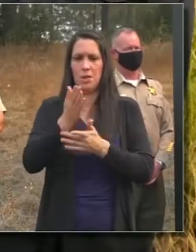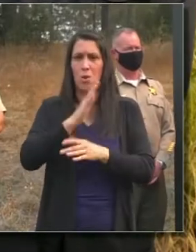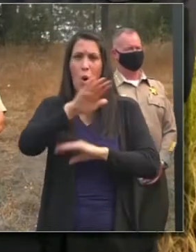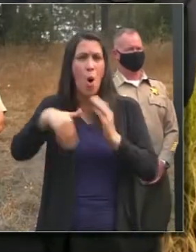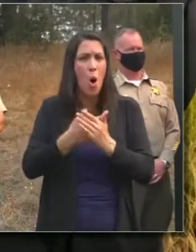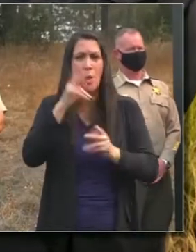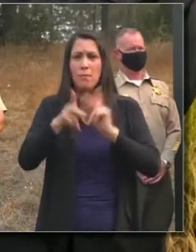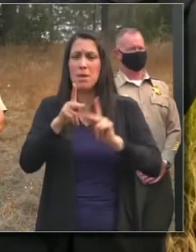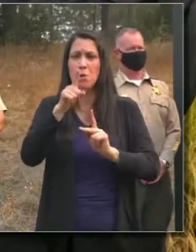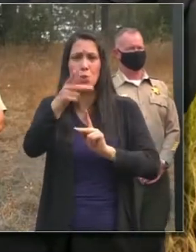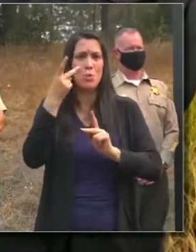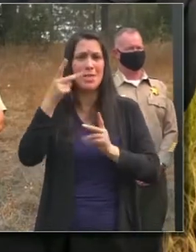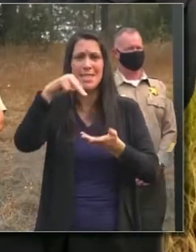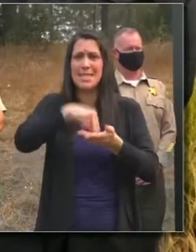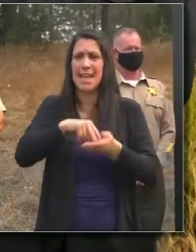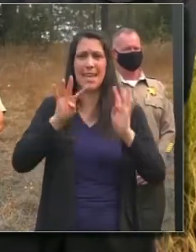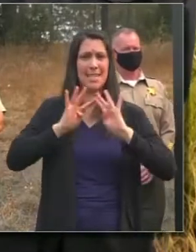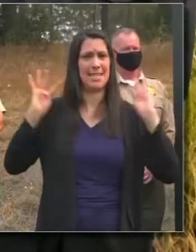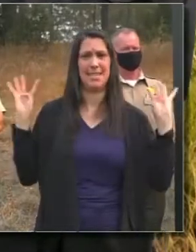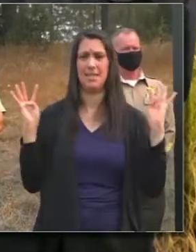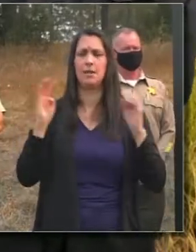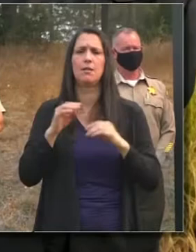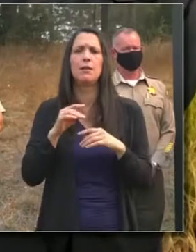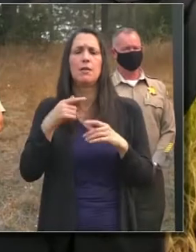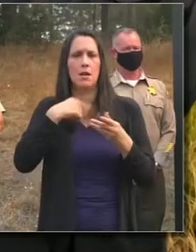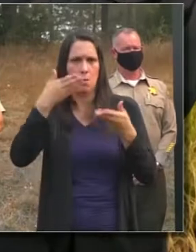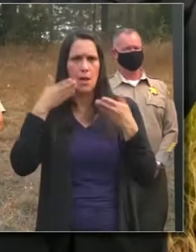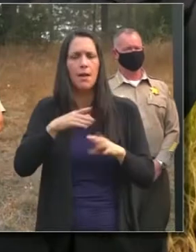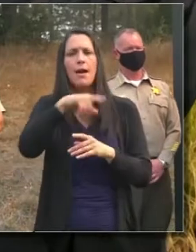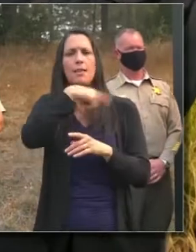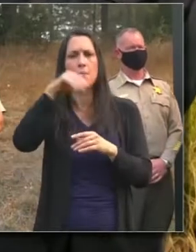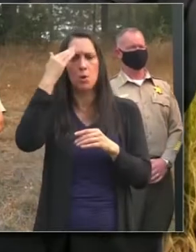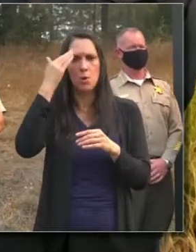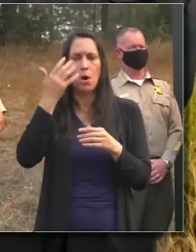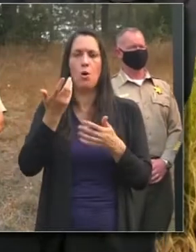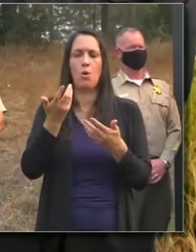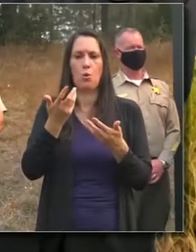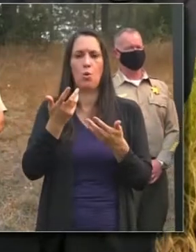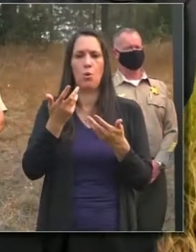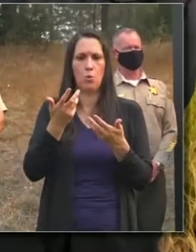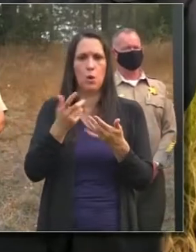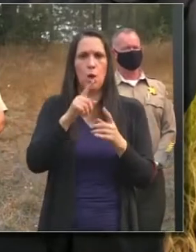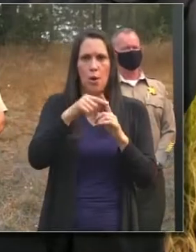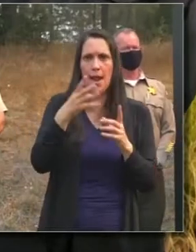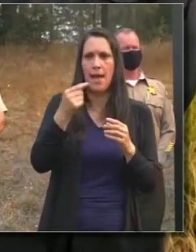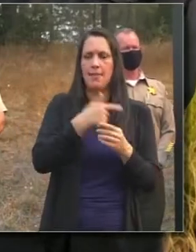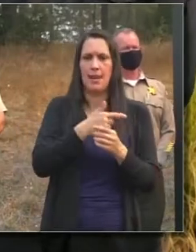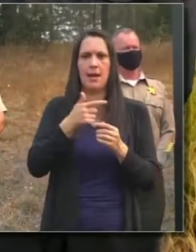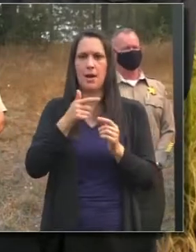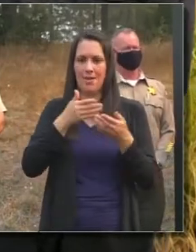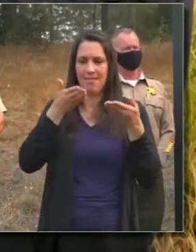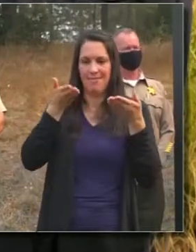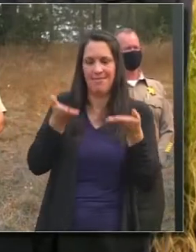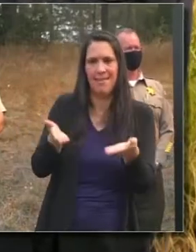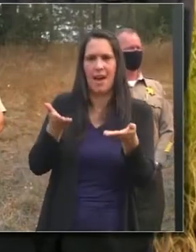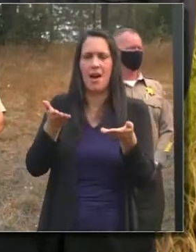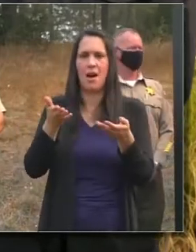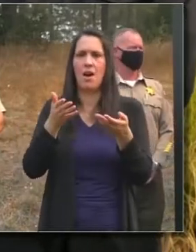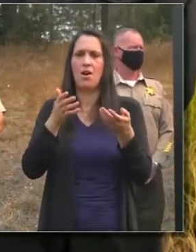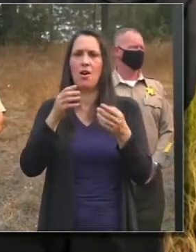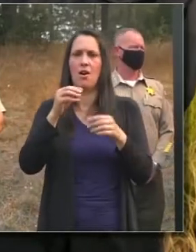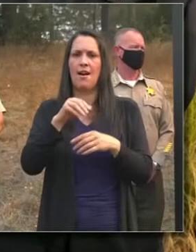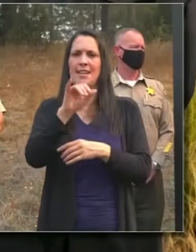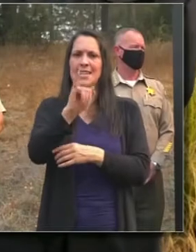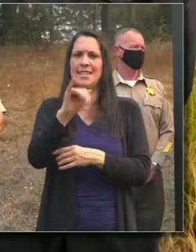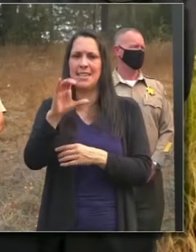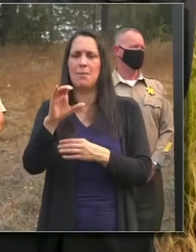gobierno y pueden ustedes ver a todas las personas que están detrás de mí las cuales fueron avisadas se realizó